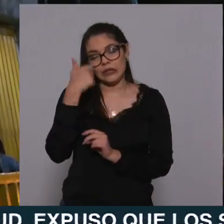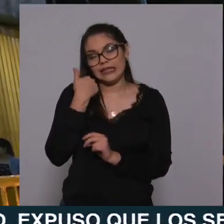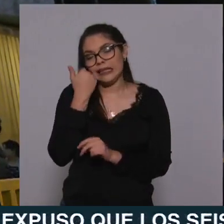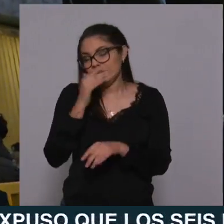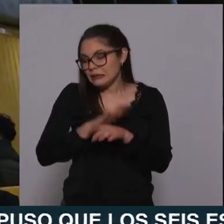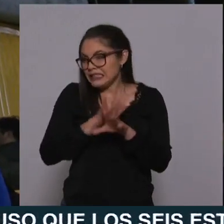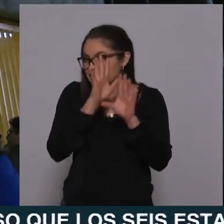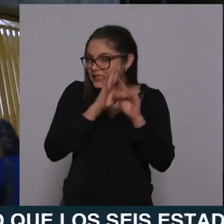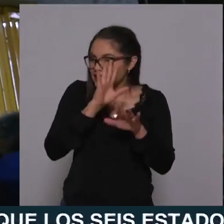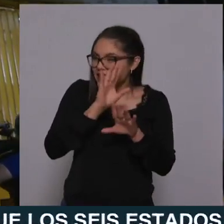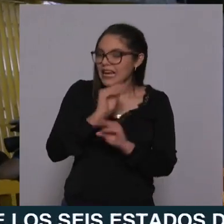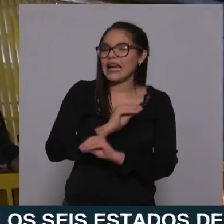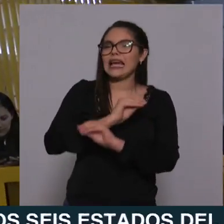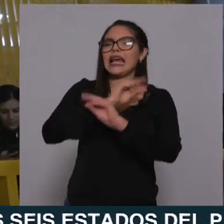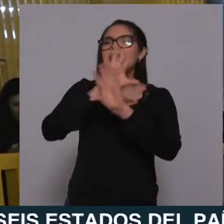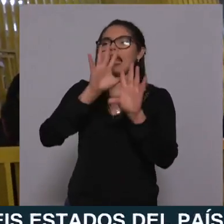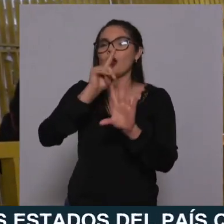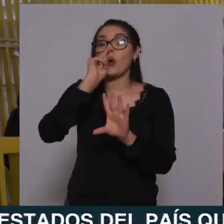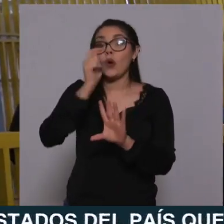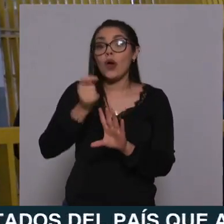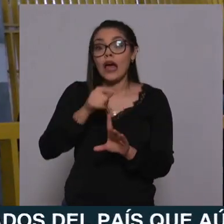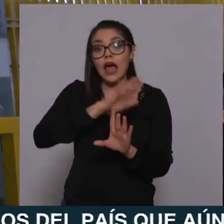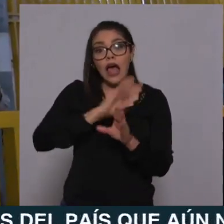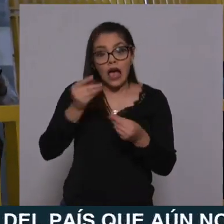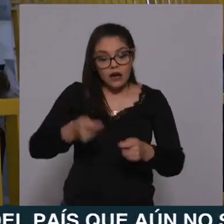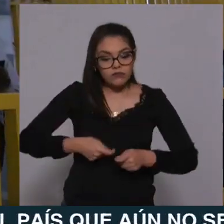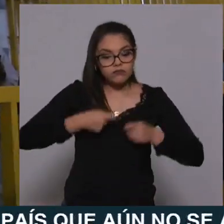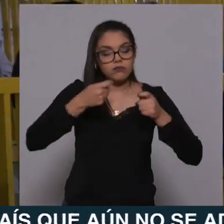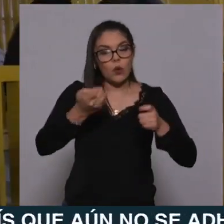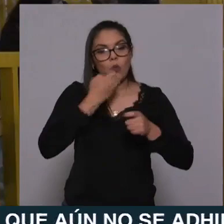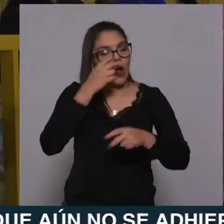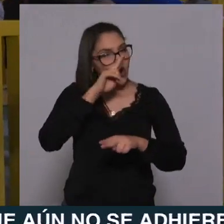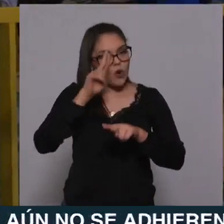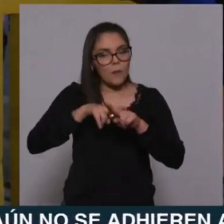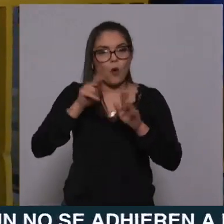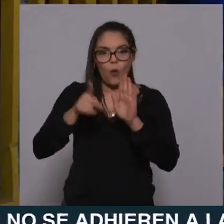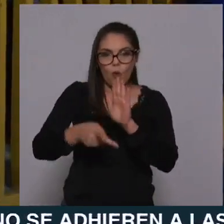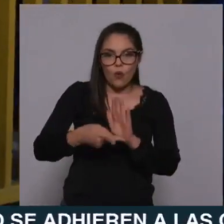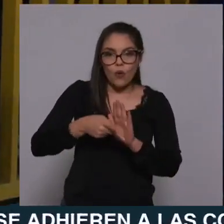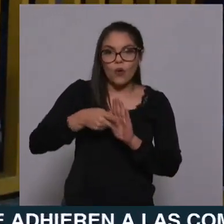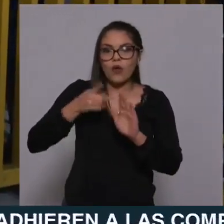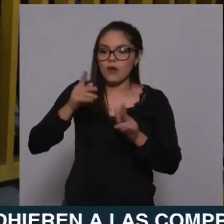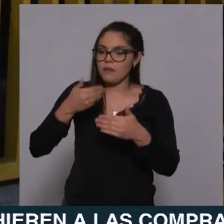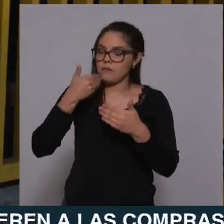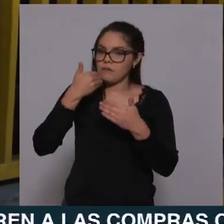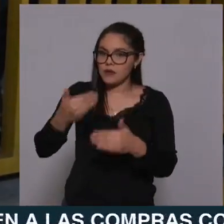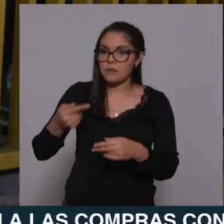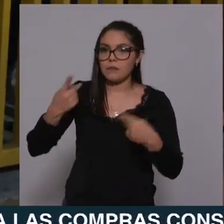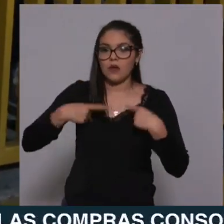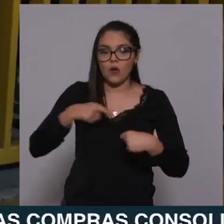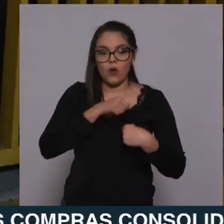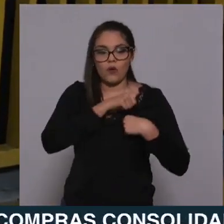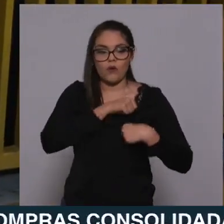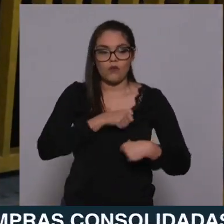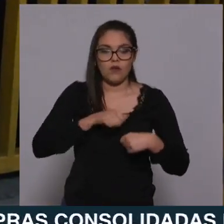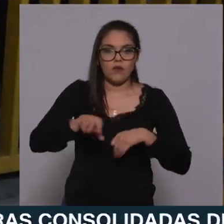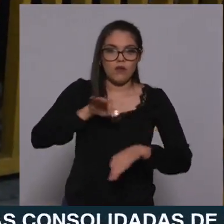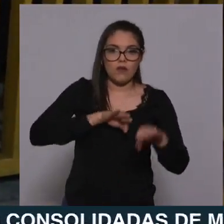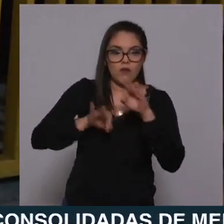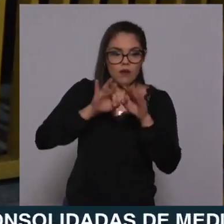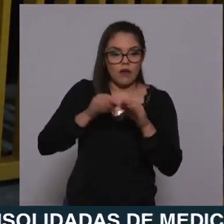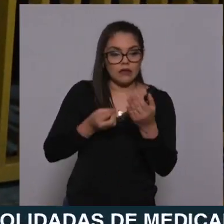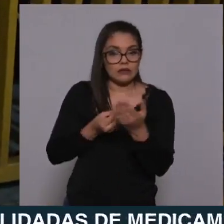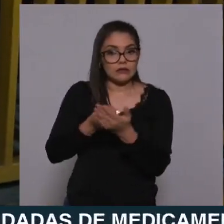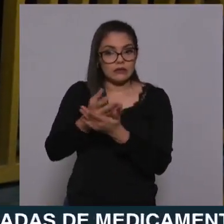que después de que fueron entregadas las instalaciones y que las autoridades salieron a dar la cara tanto a los padres de familia como a